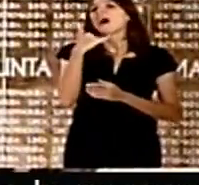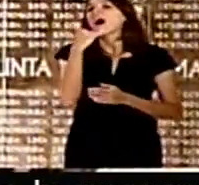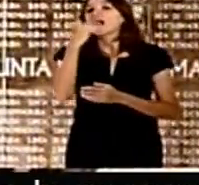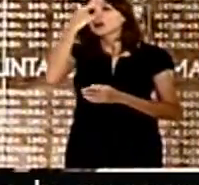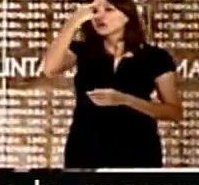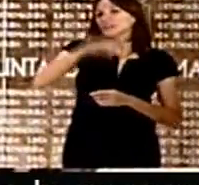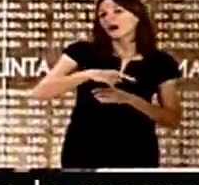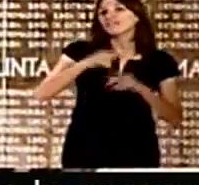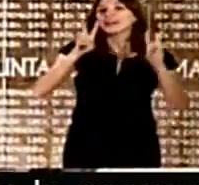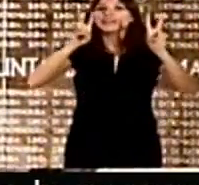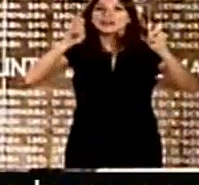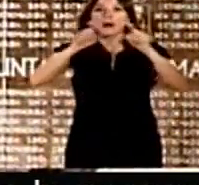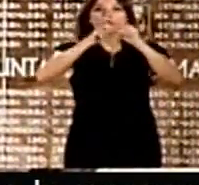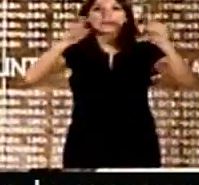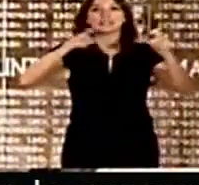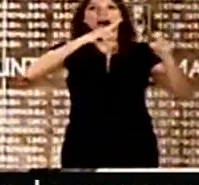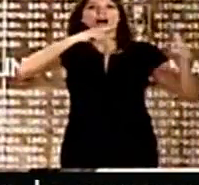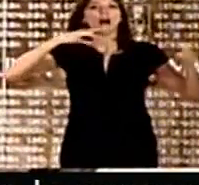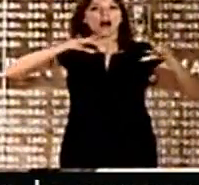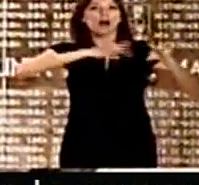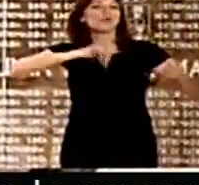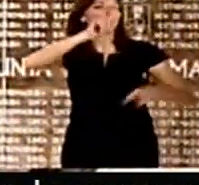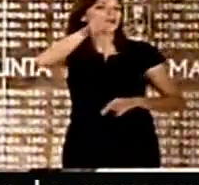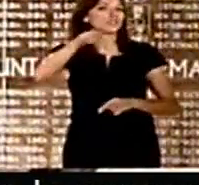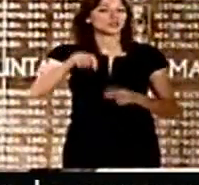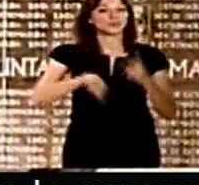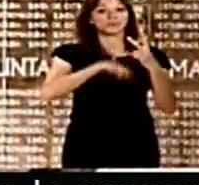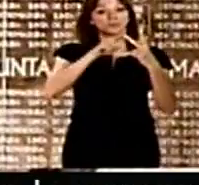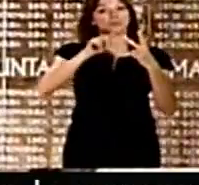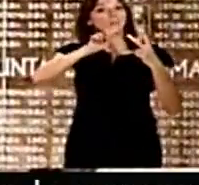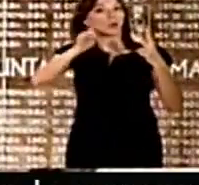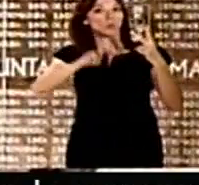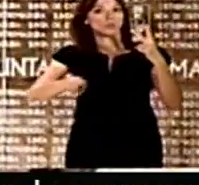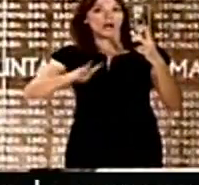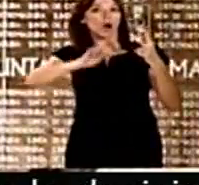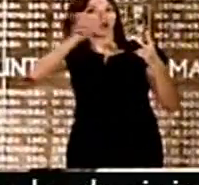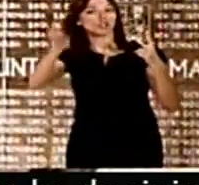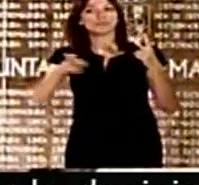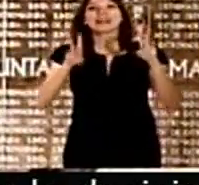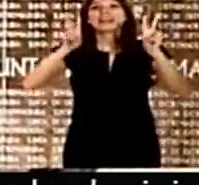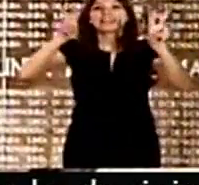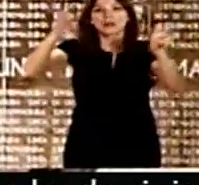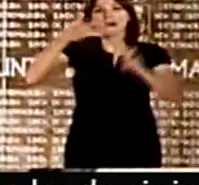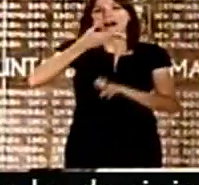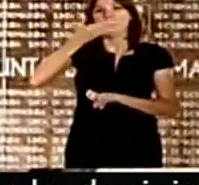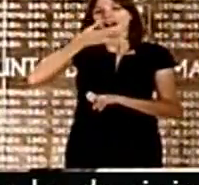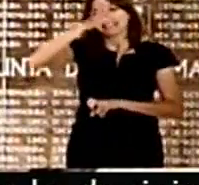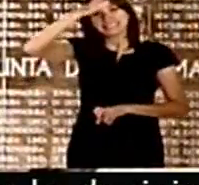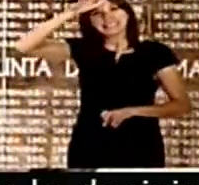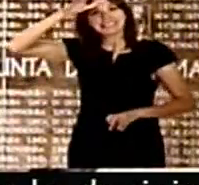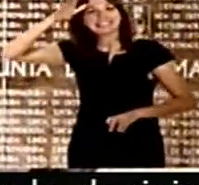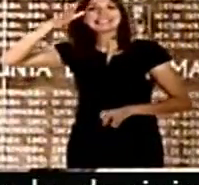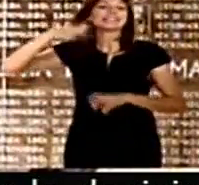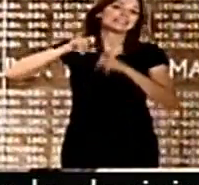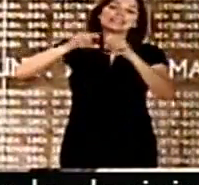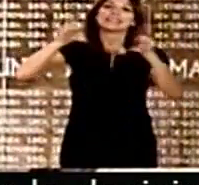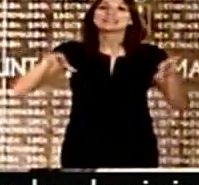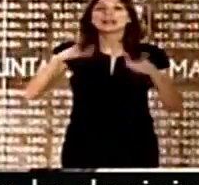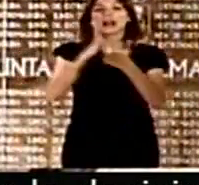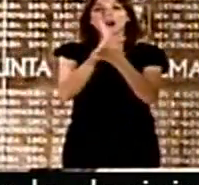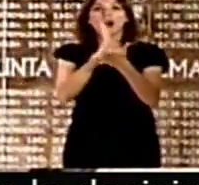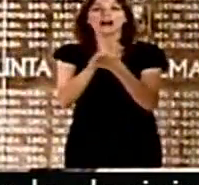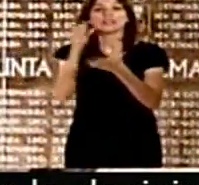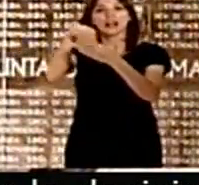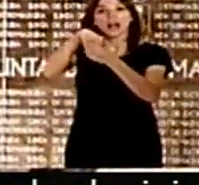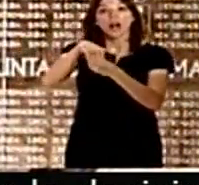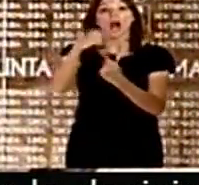la decisión de los promotores. Y, por otro lado, respecto del calor en las aulas, ha habido centros que ya han notificado que van a